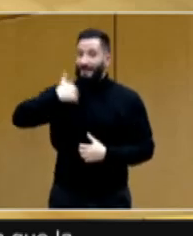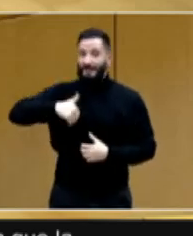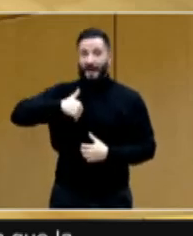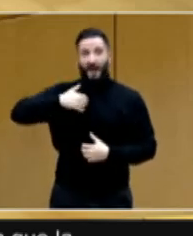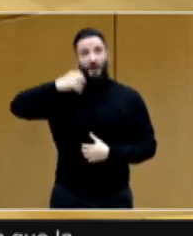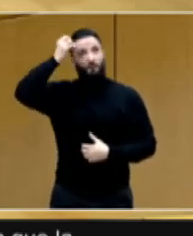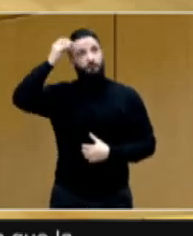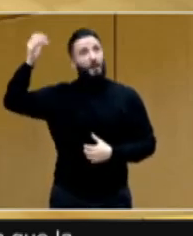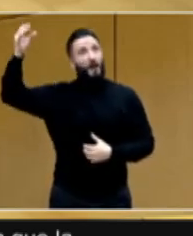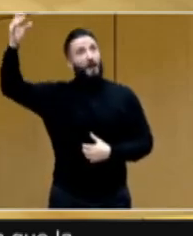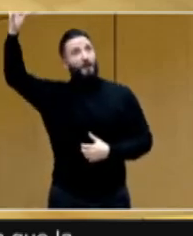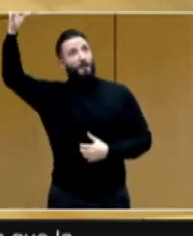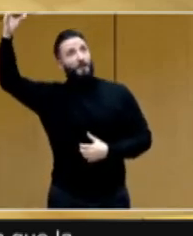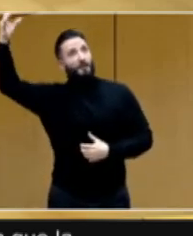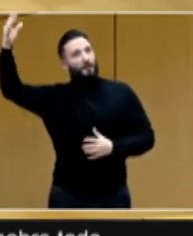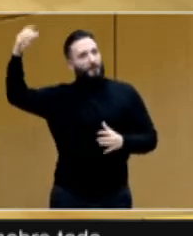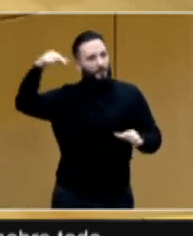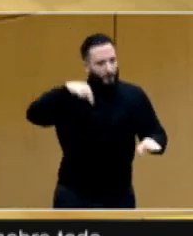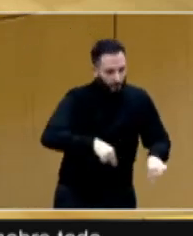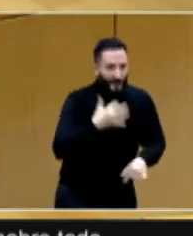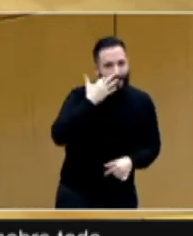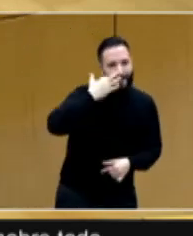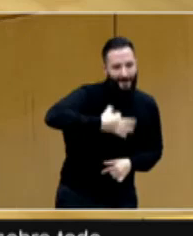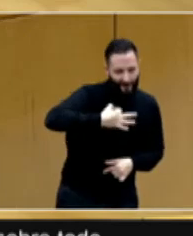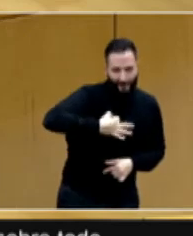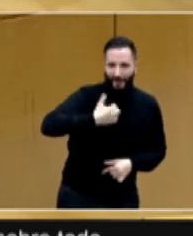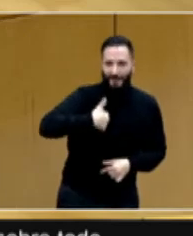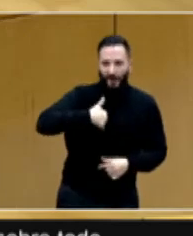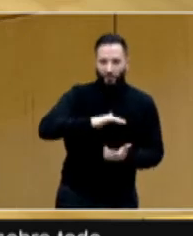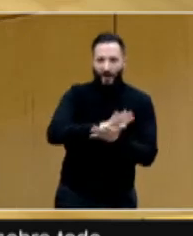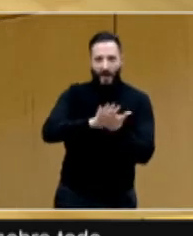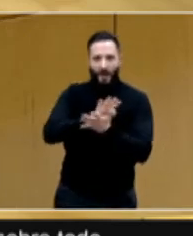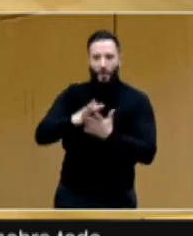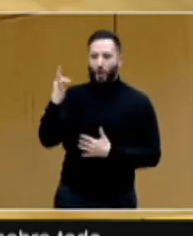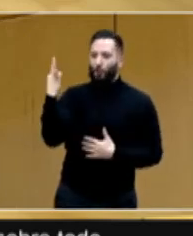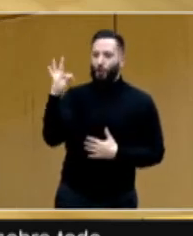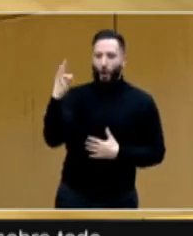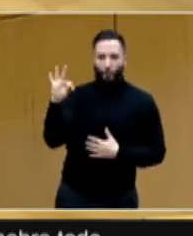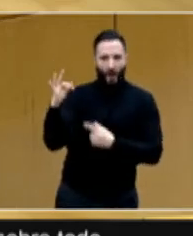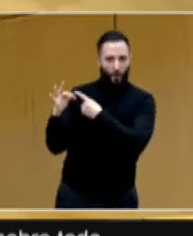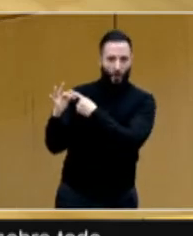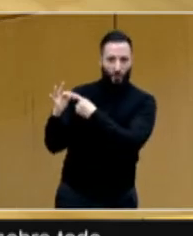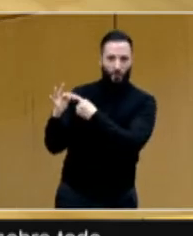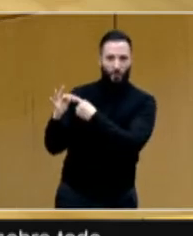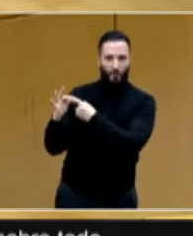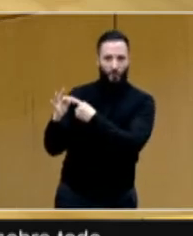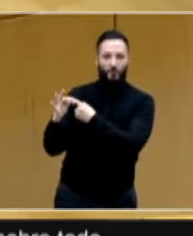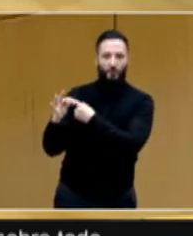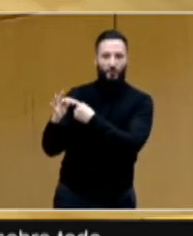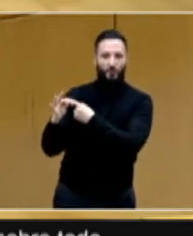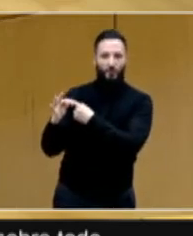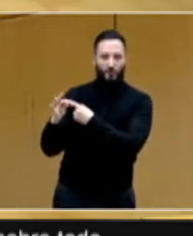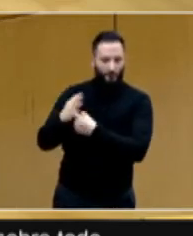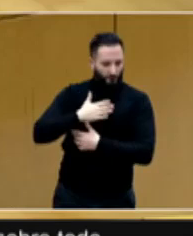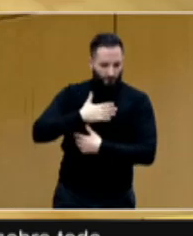Las Musas al teatro y nada mejor que los cuatro que están aquí por una razón fundamental porque